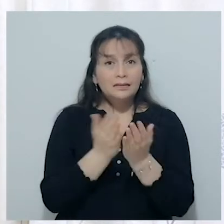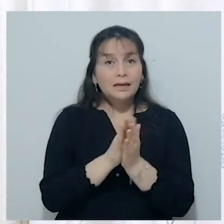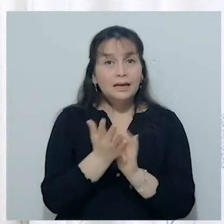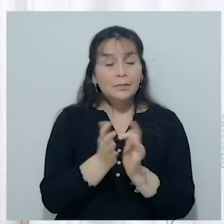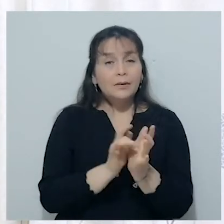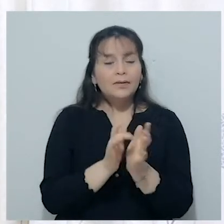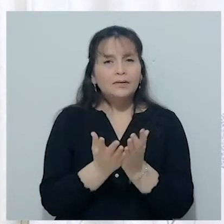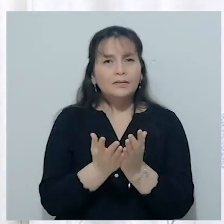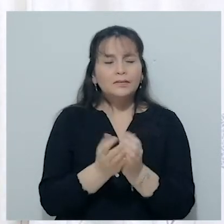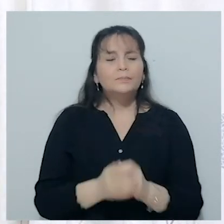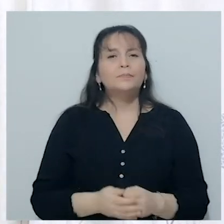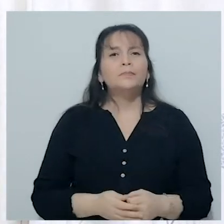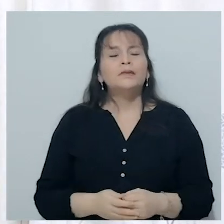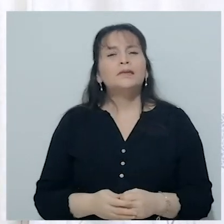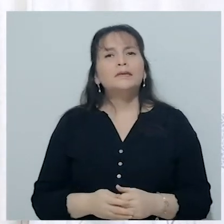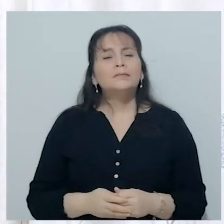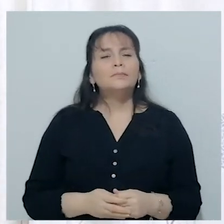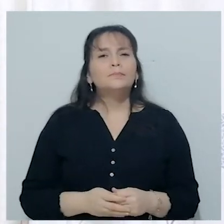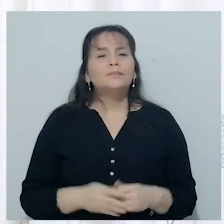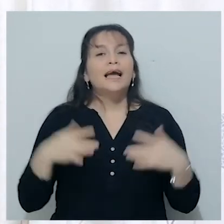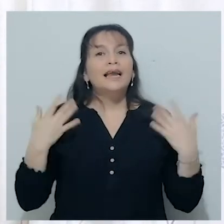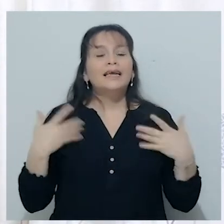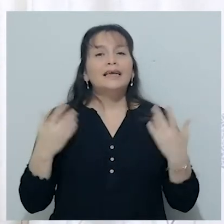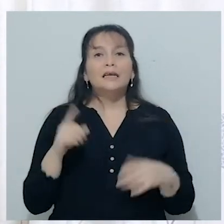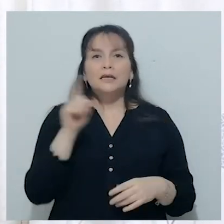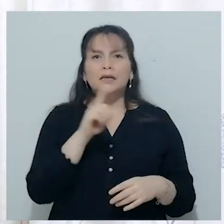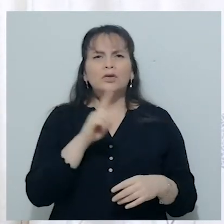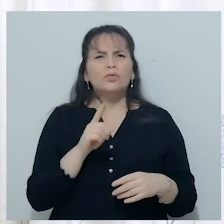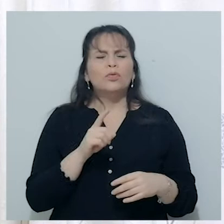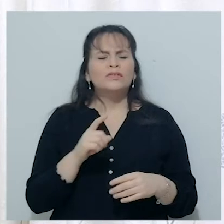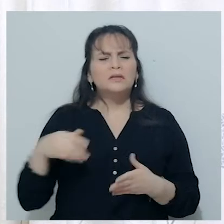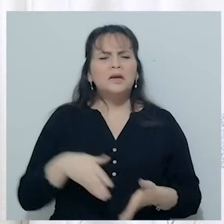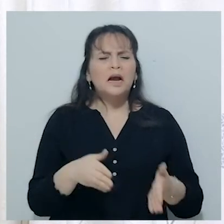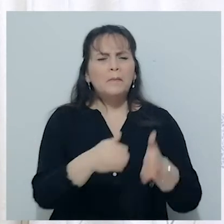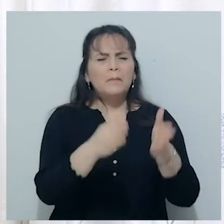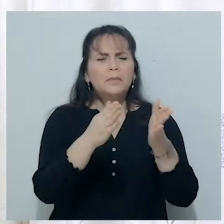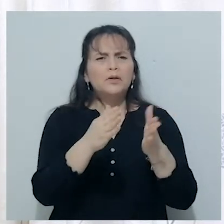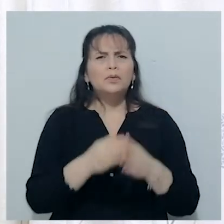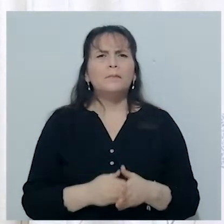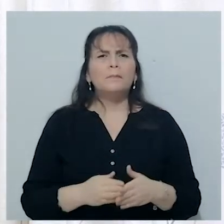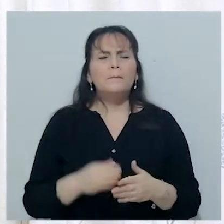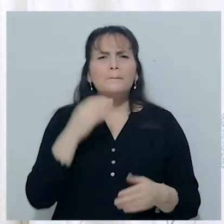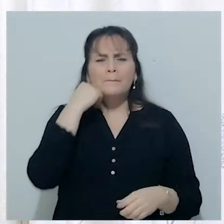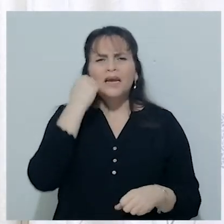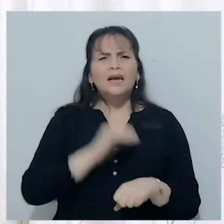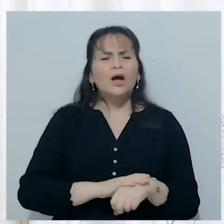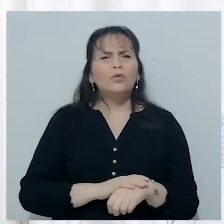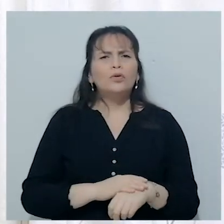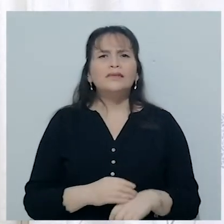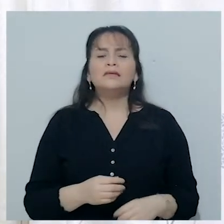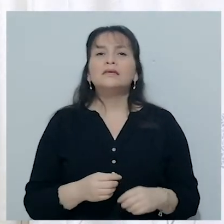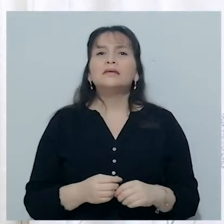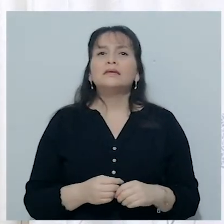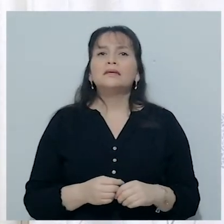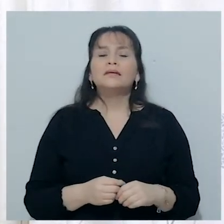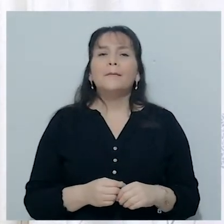dice: bienaventurado el varón que no anduvo en consejo de malos, ni estuvo en camino de pecadores, ni en silla